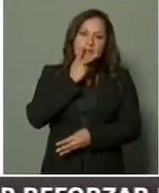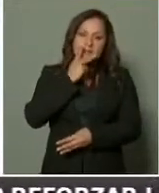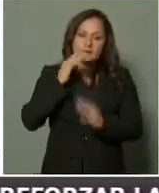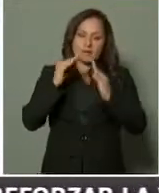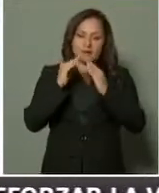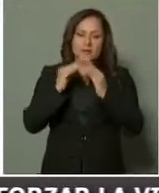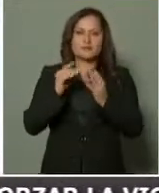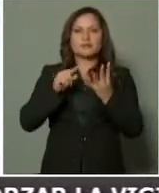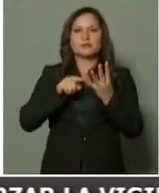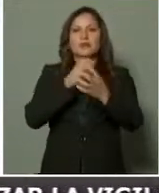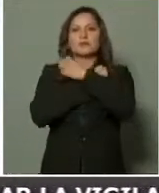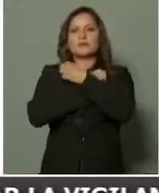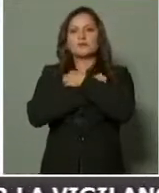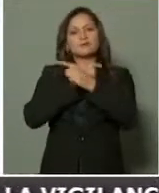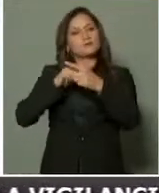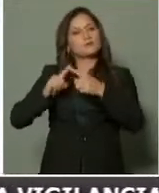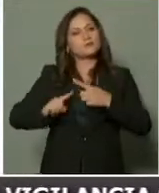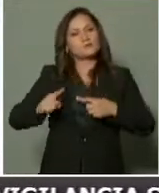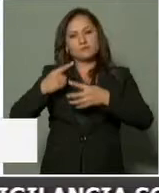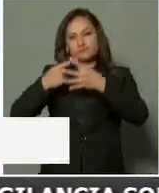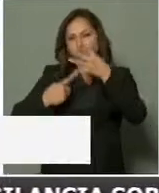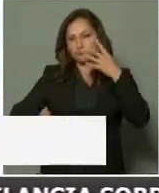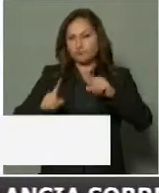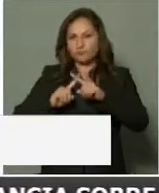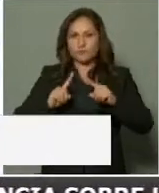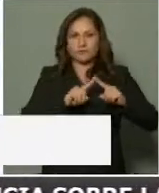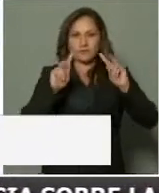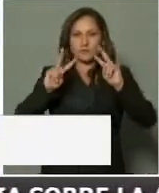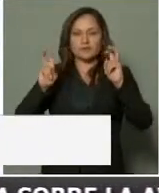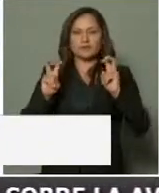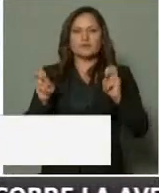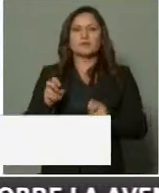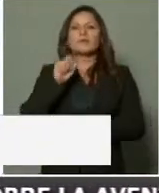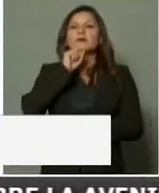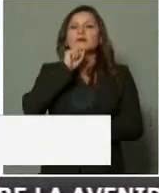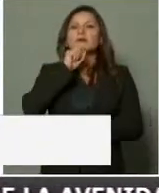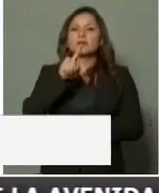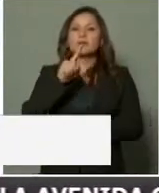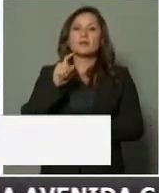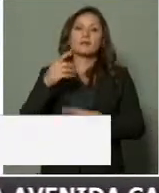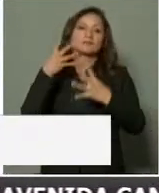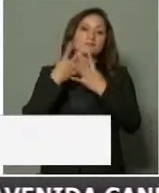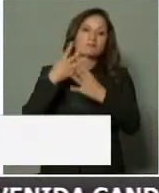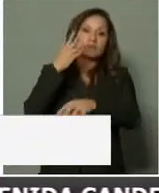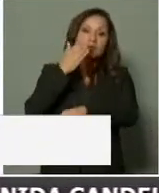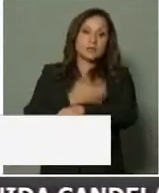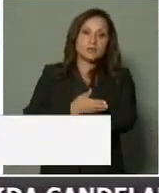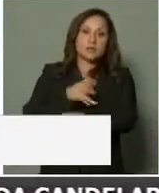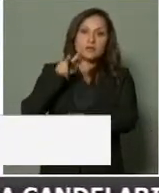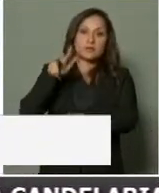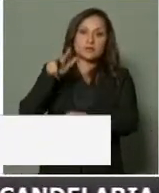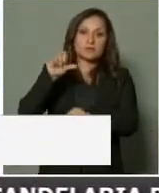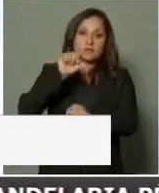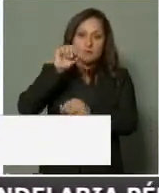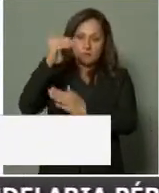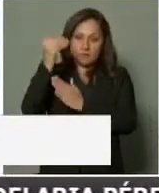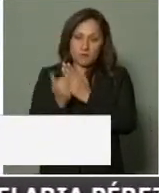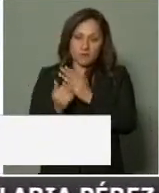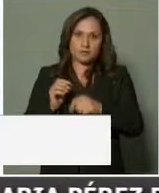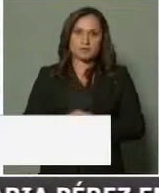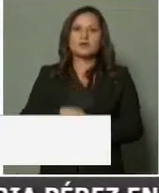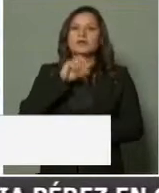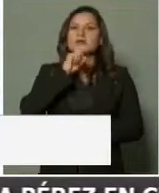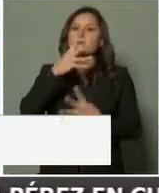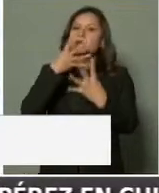policías. Reducir la edad de pena de 18 a 16 años, recuperar la gobernabilidad en el sistema